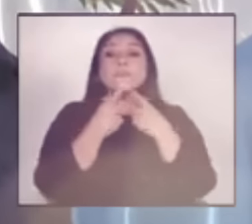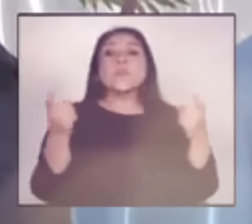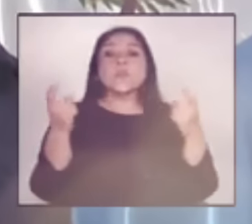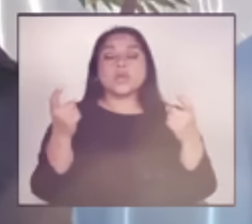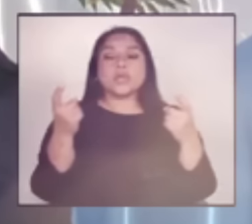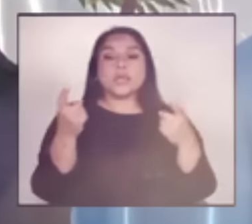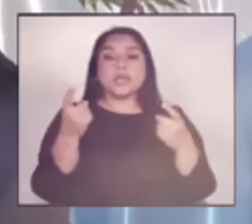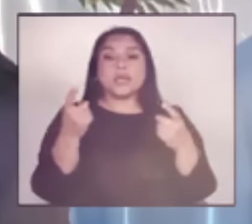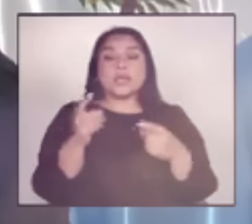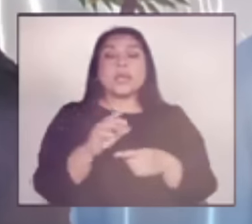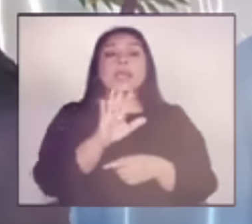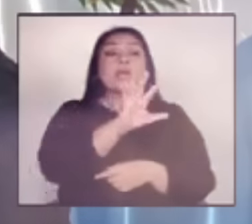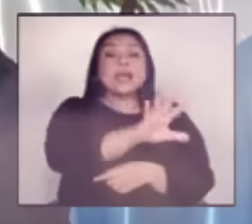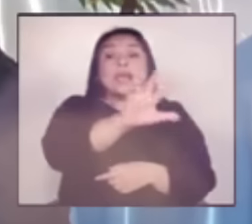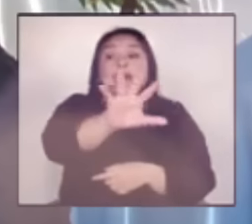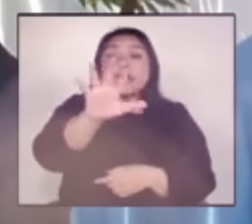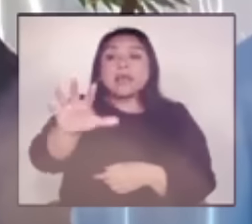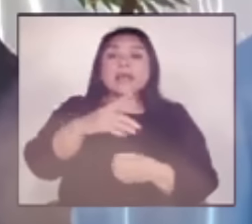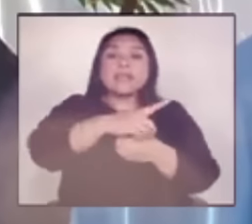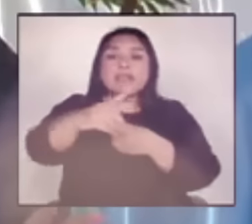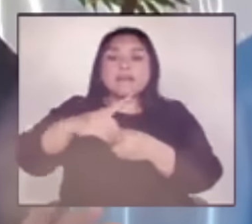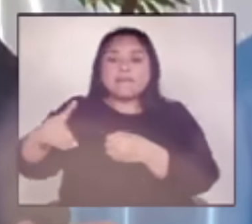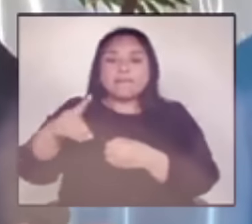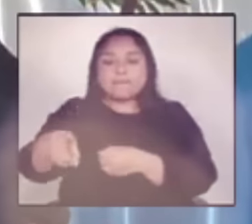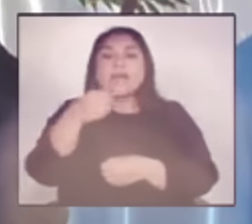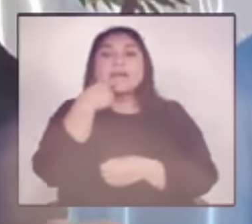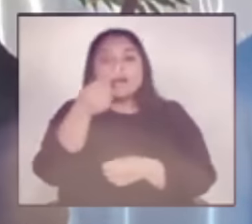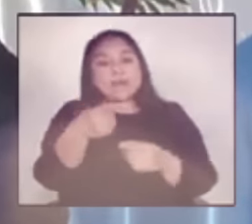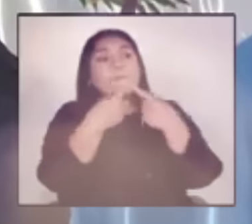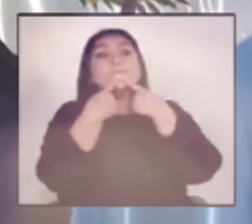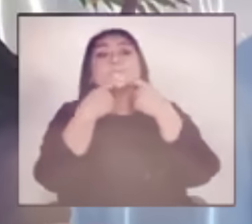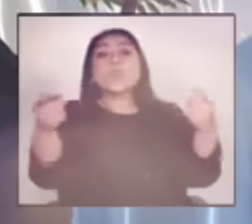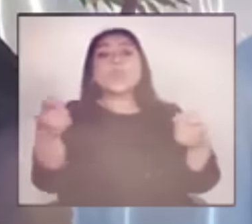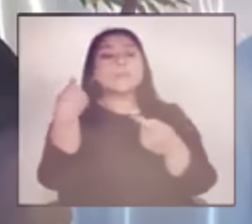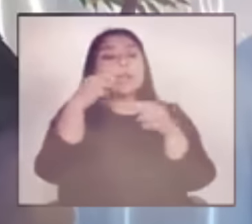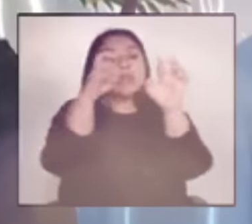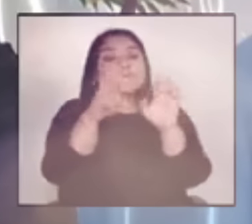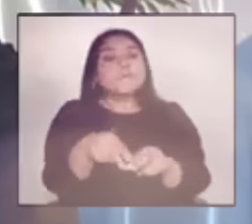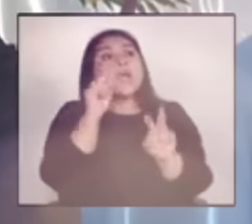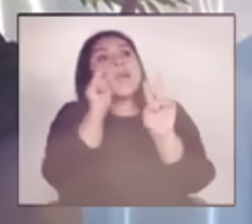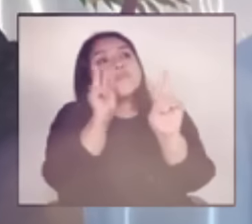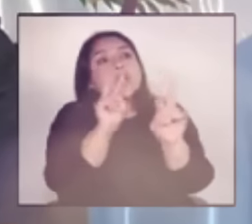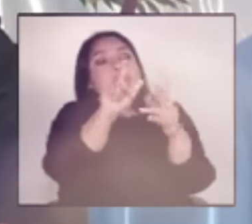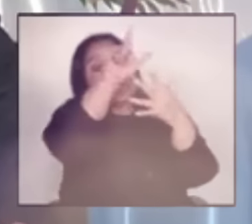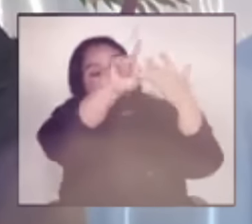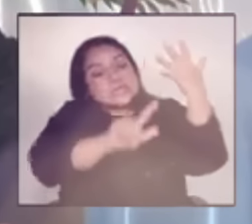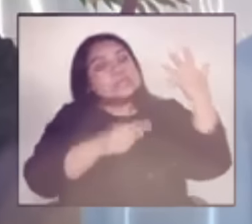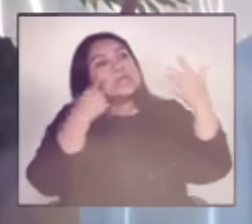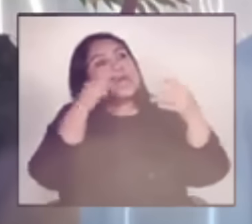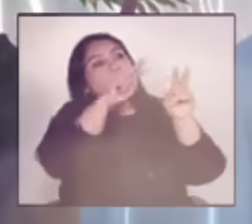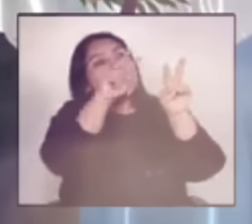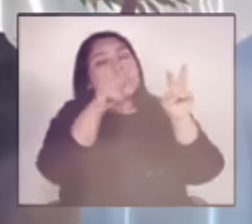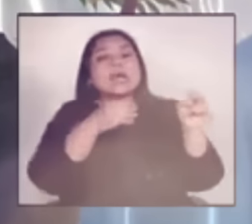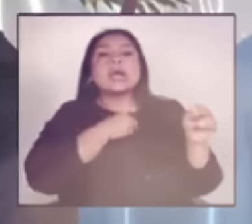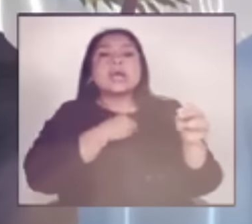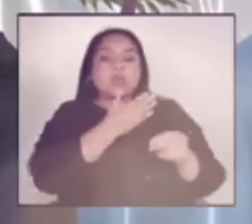la sede de cada gobernación departamental para que toda la gente pueda ver quiénes son las personas que están aspirando